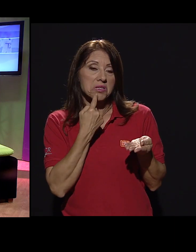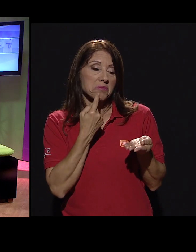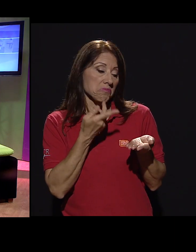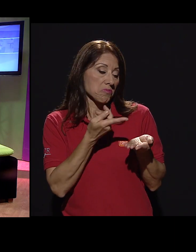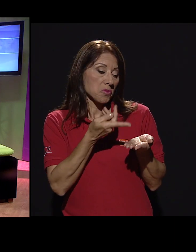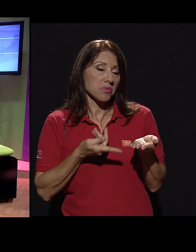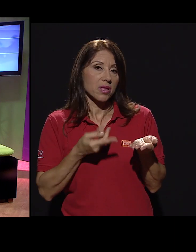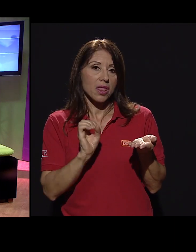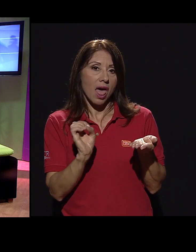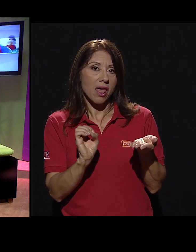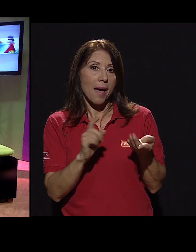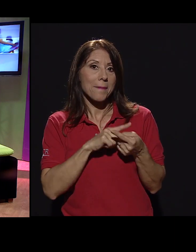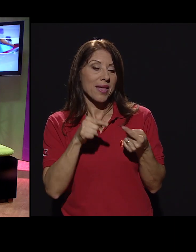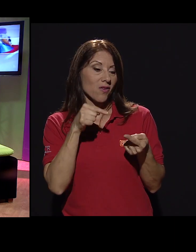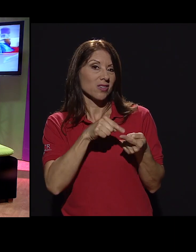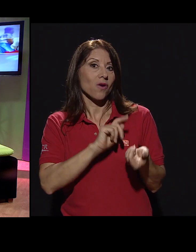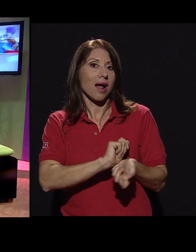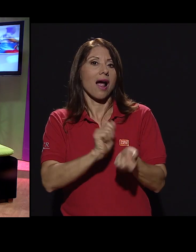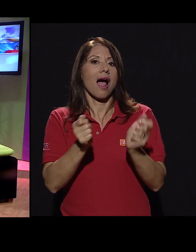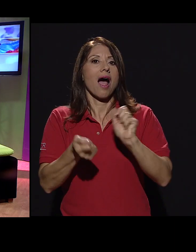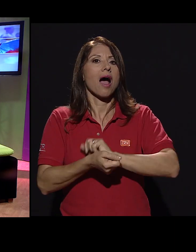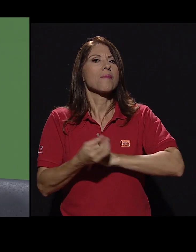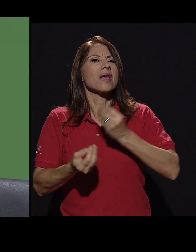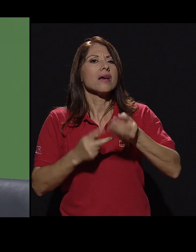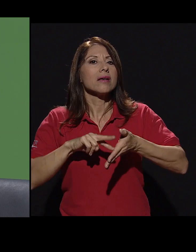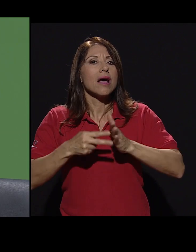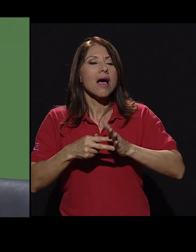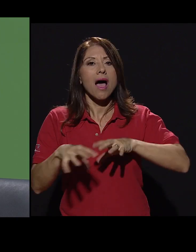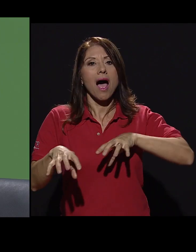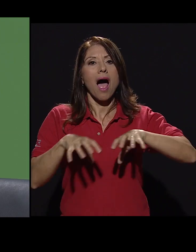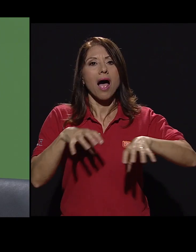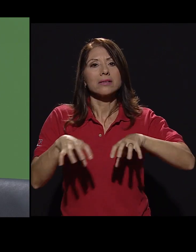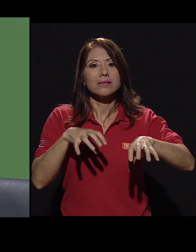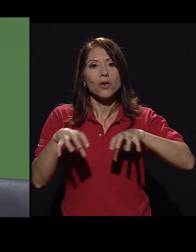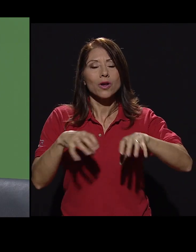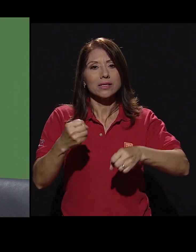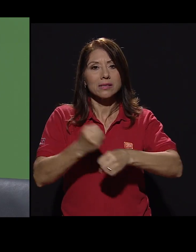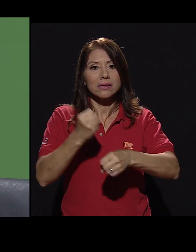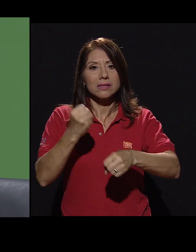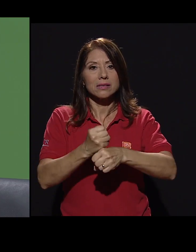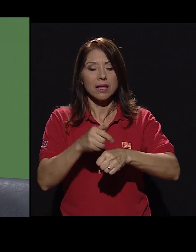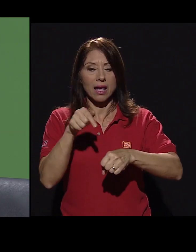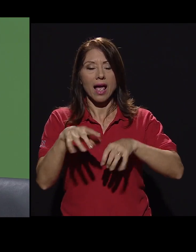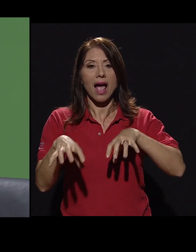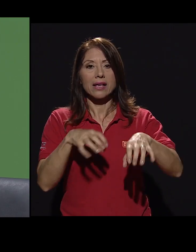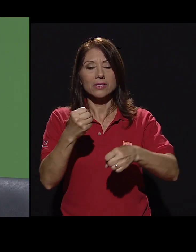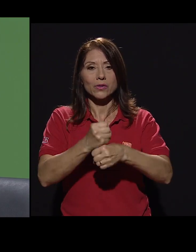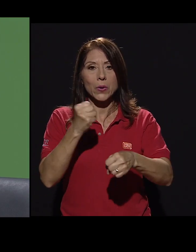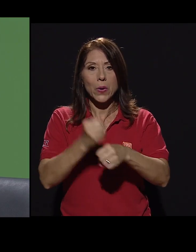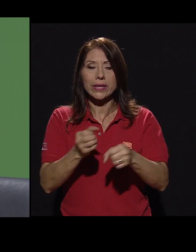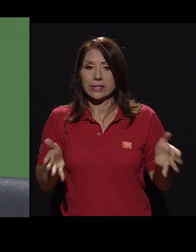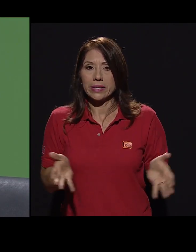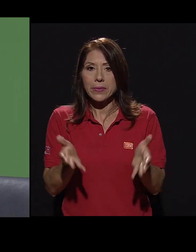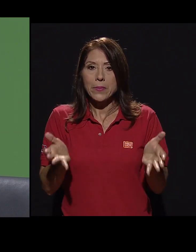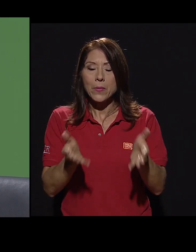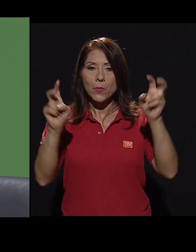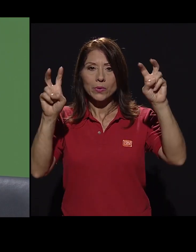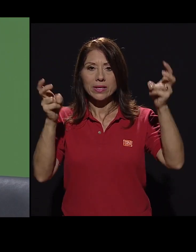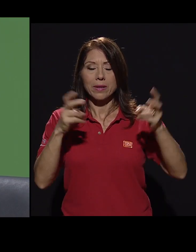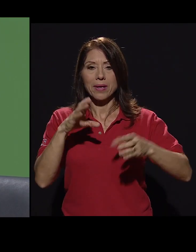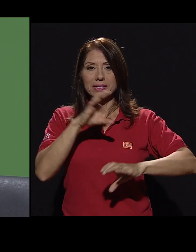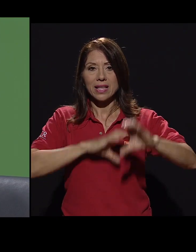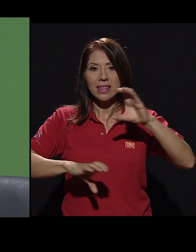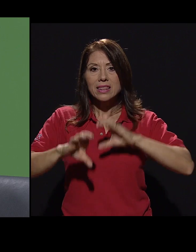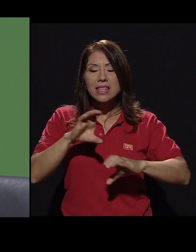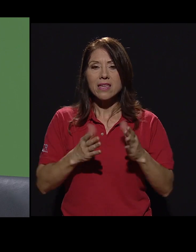papeles Cambiar la historia Son las acciones Dentro de estas acciones Está el impulso El tema científico La